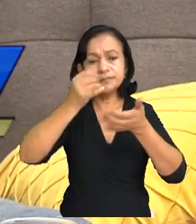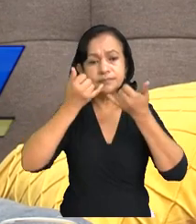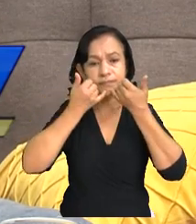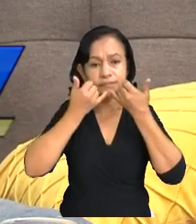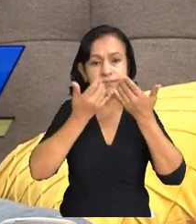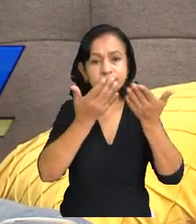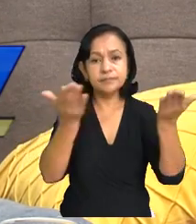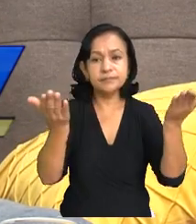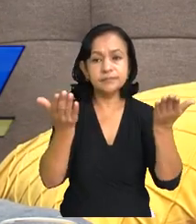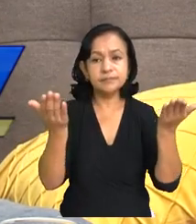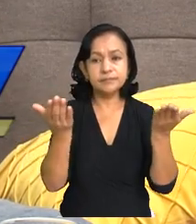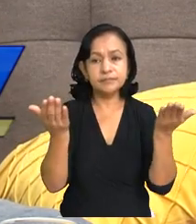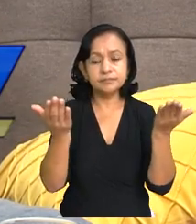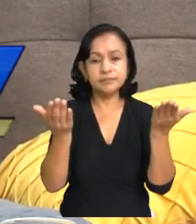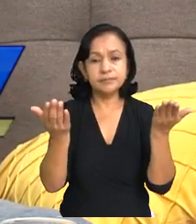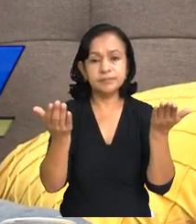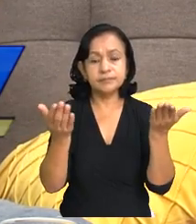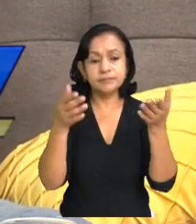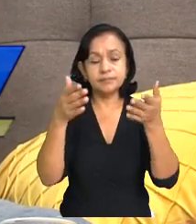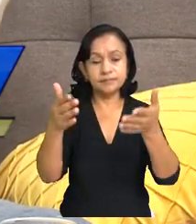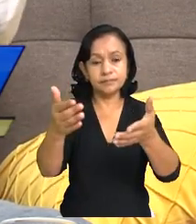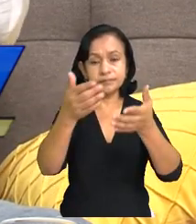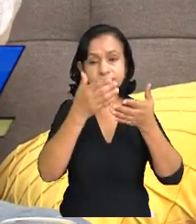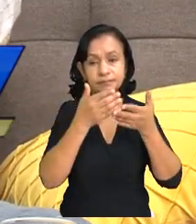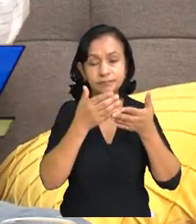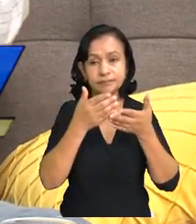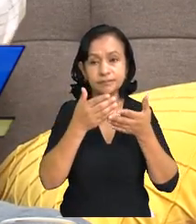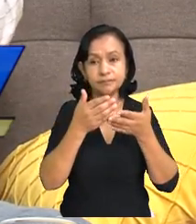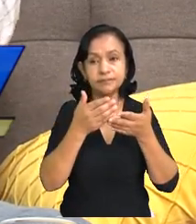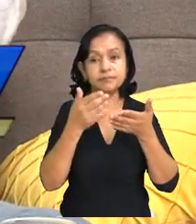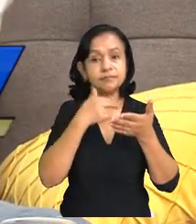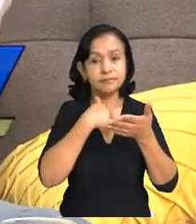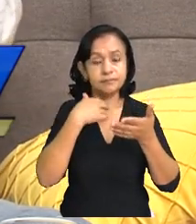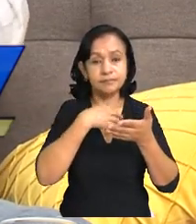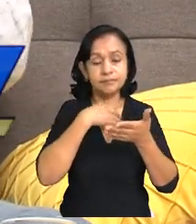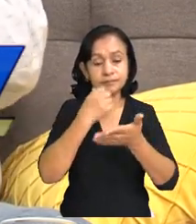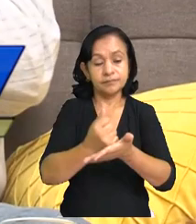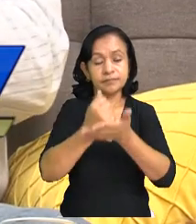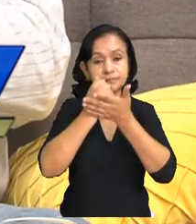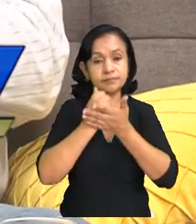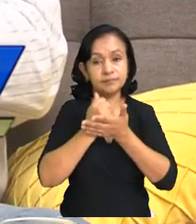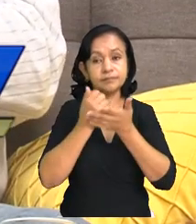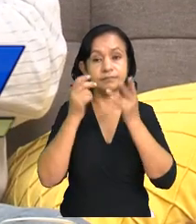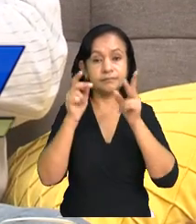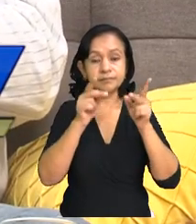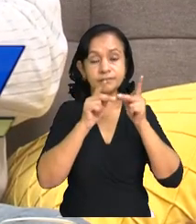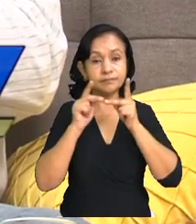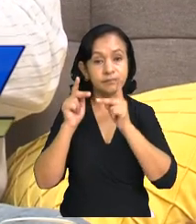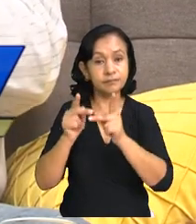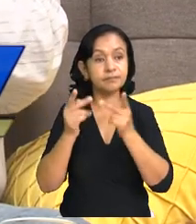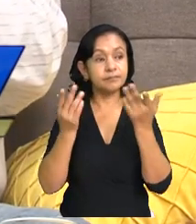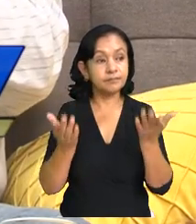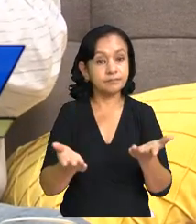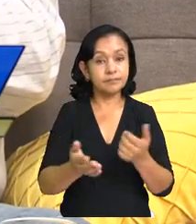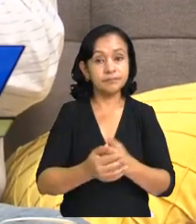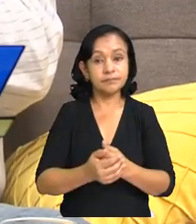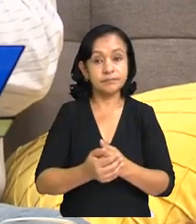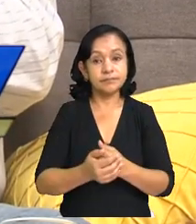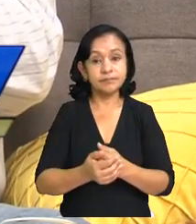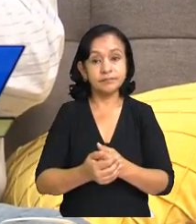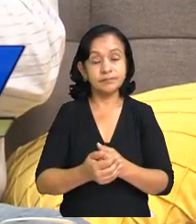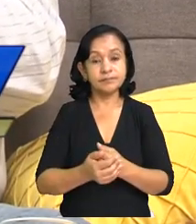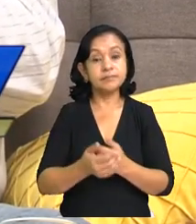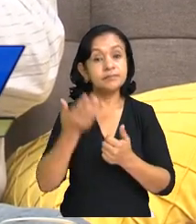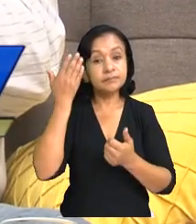información que él recabe ahí, que logre levantar, esa información le va a servir también a la comunidad. A la comunidad